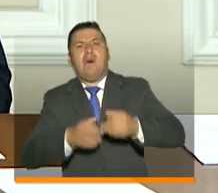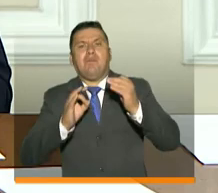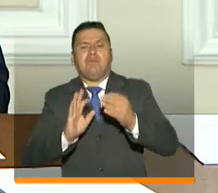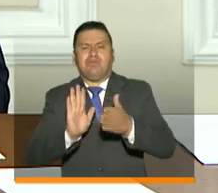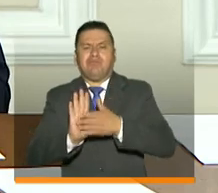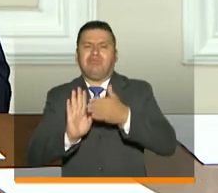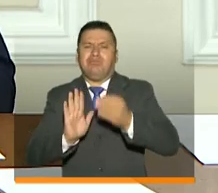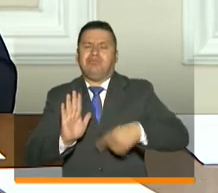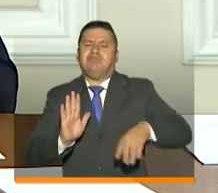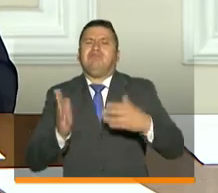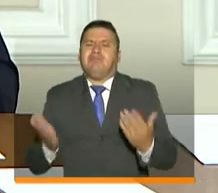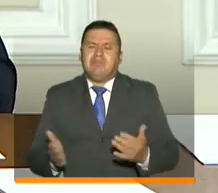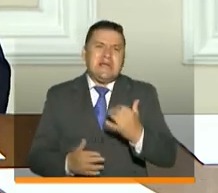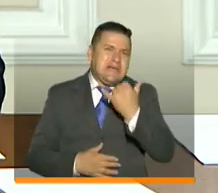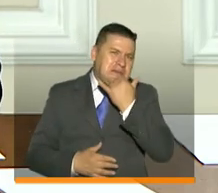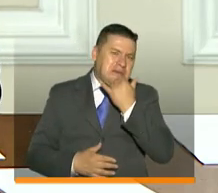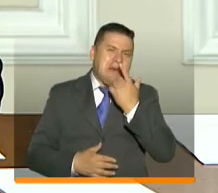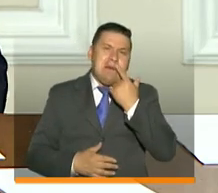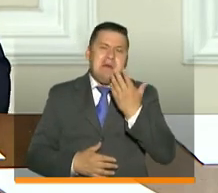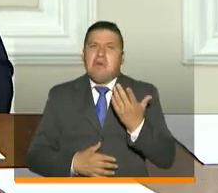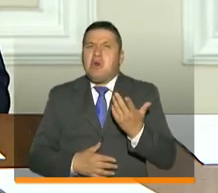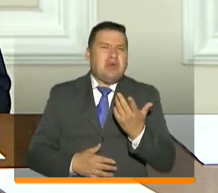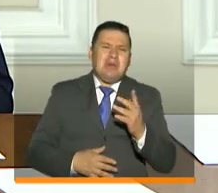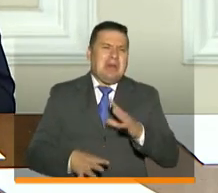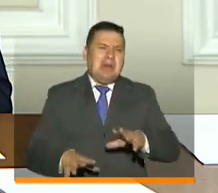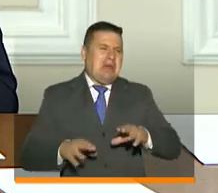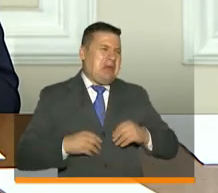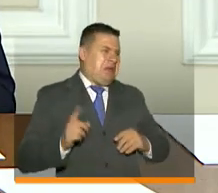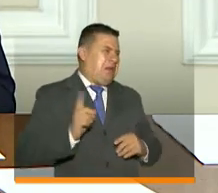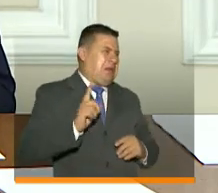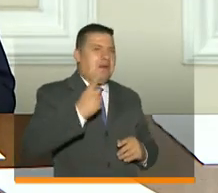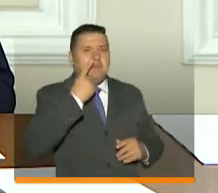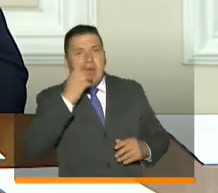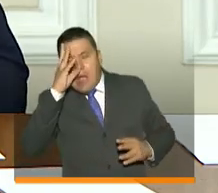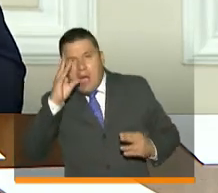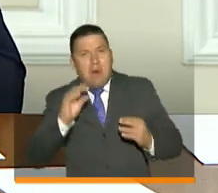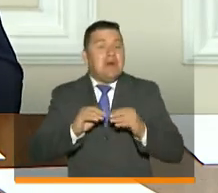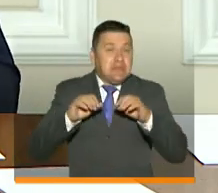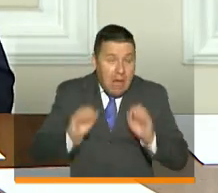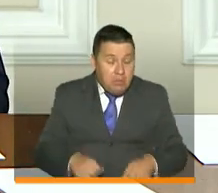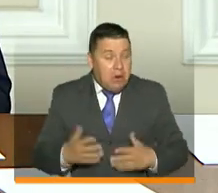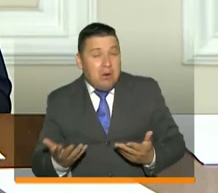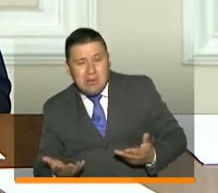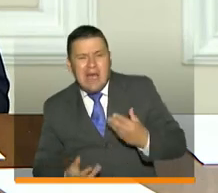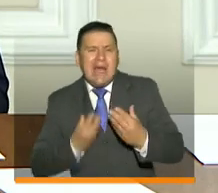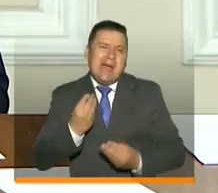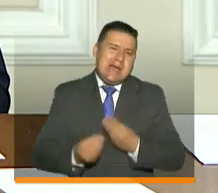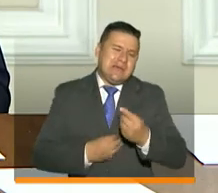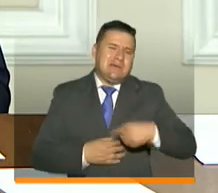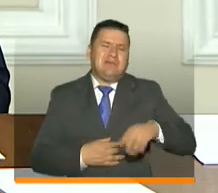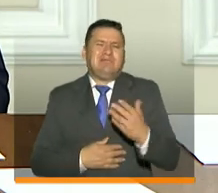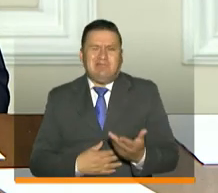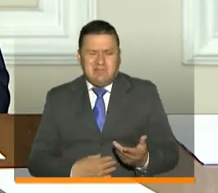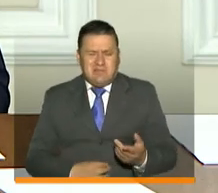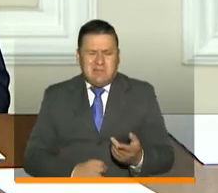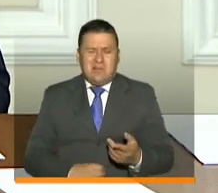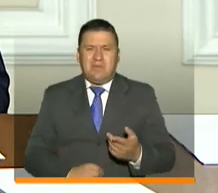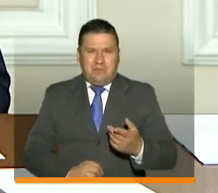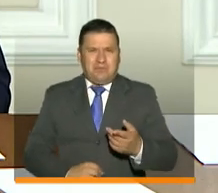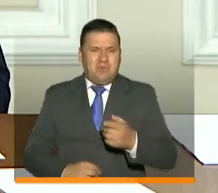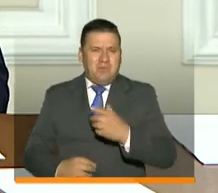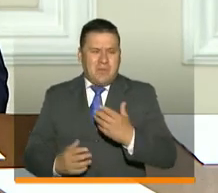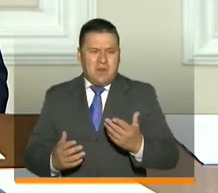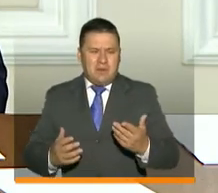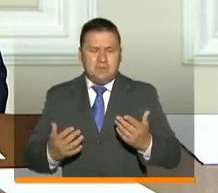garantías que tenemos? ¿Qué pasa si los padres de pronto no están muy confiados en enviar a los niños? ¿Qué se hace, sobre todo también